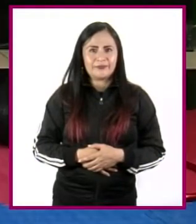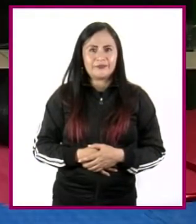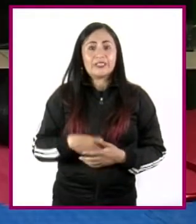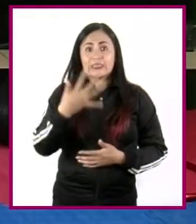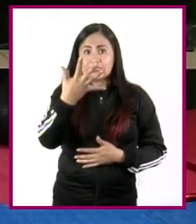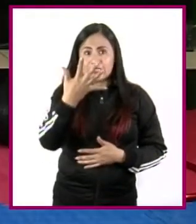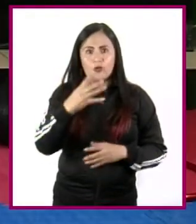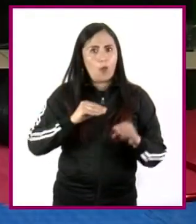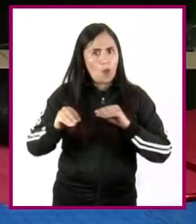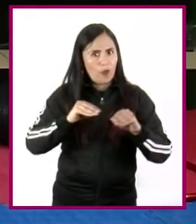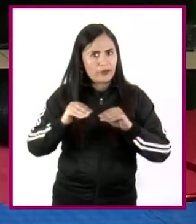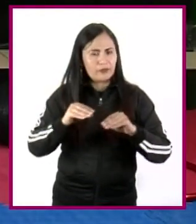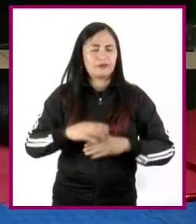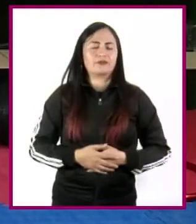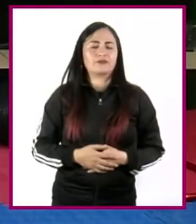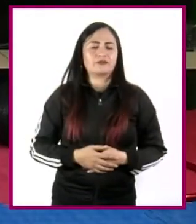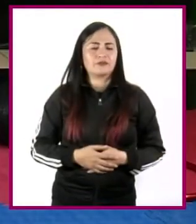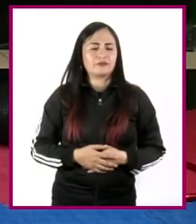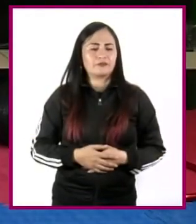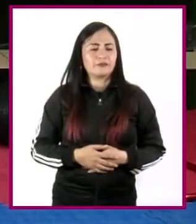Cinco, muévelo.